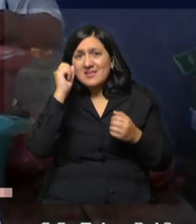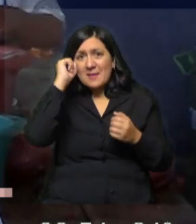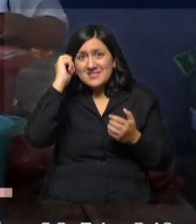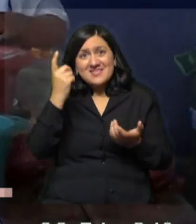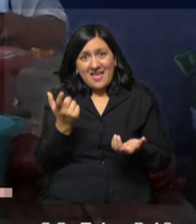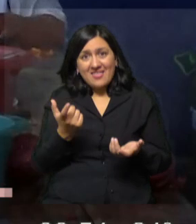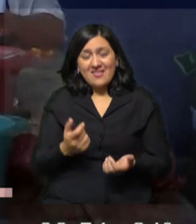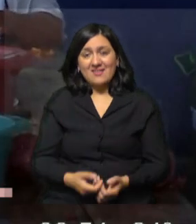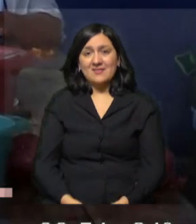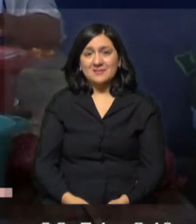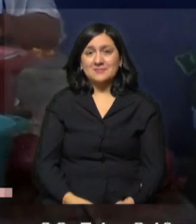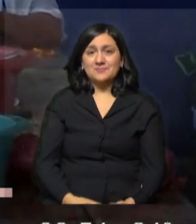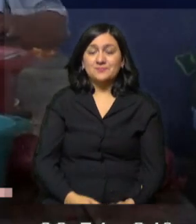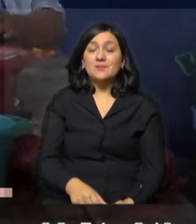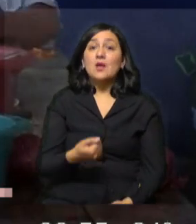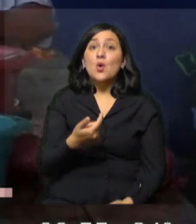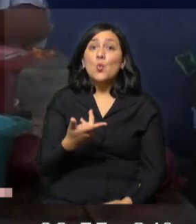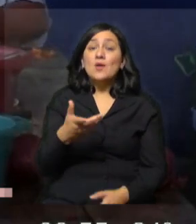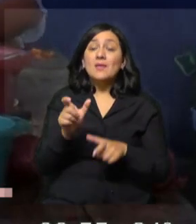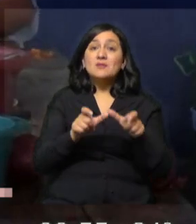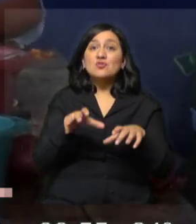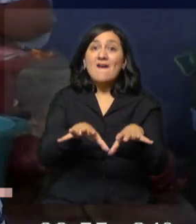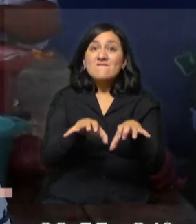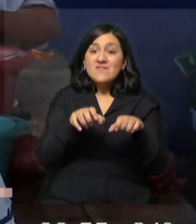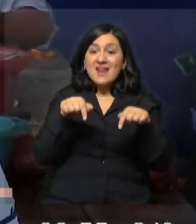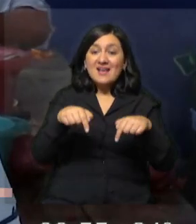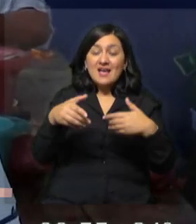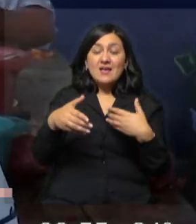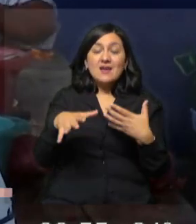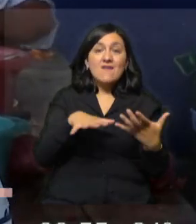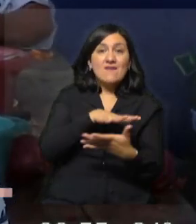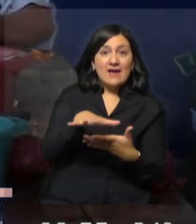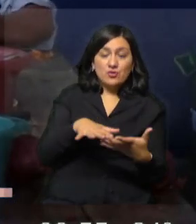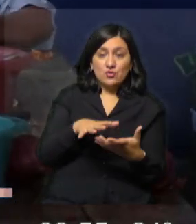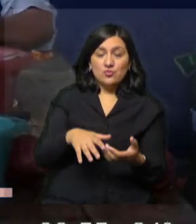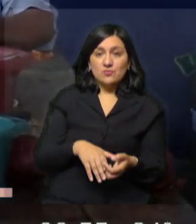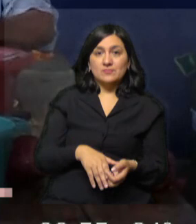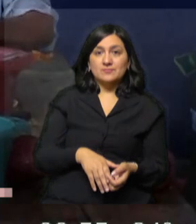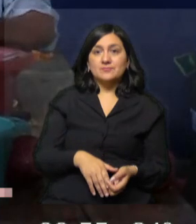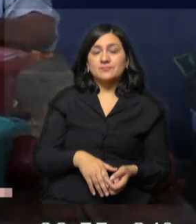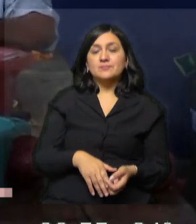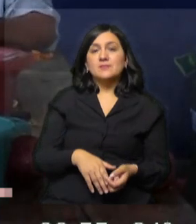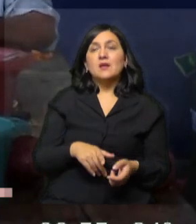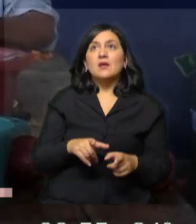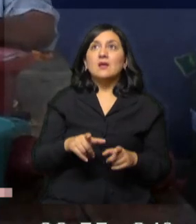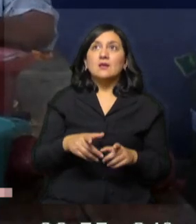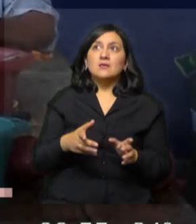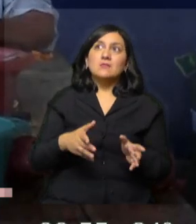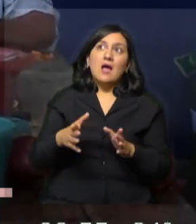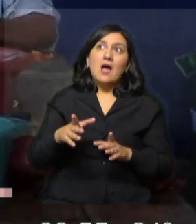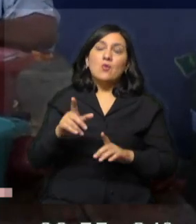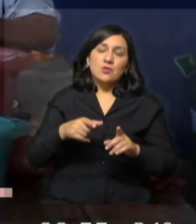cosas. ¿Cuánta gente hay en el barrio rodeando esta olla popular? Más allá de los números que ustedes manejan, que de repente